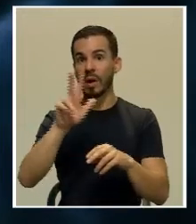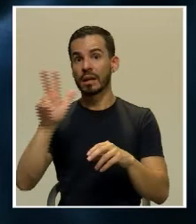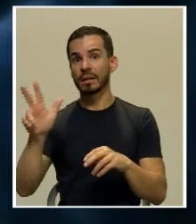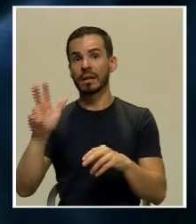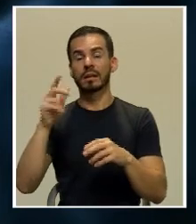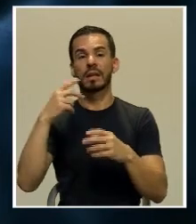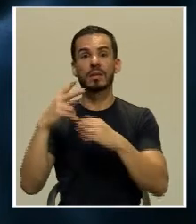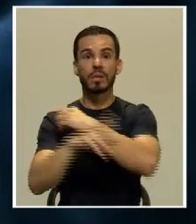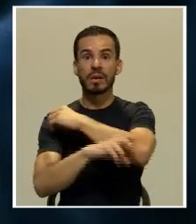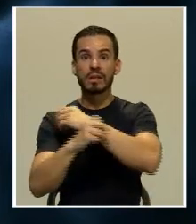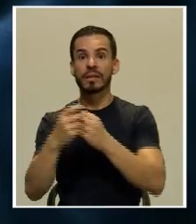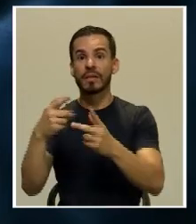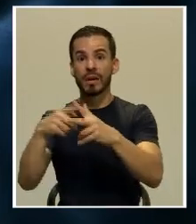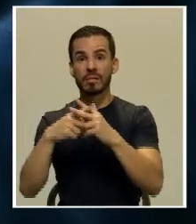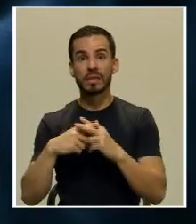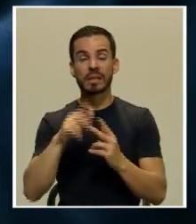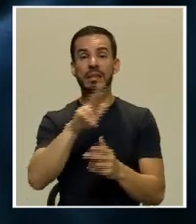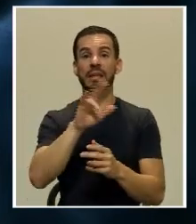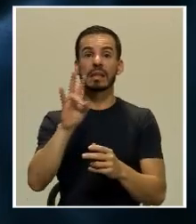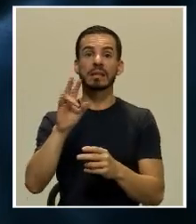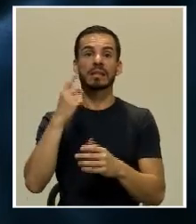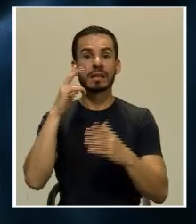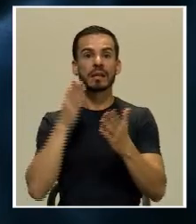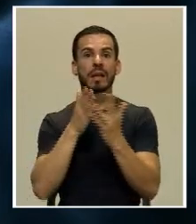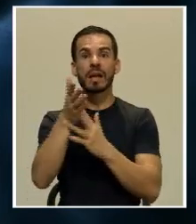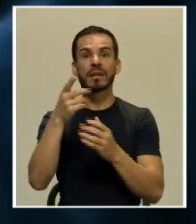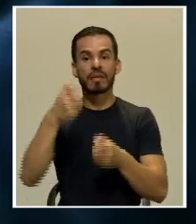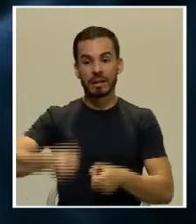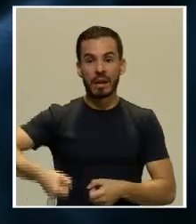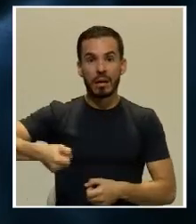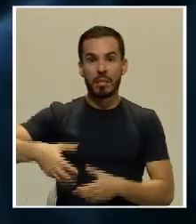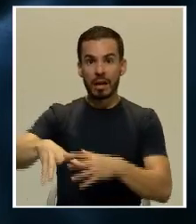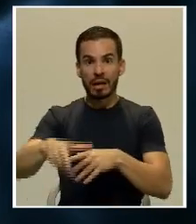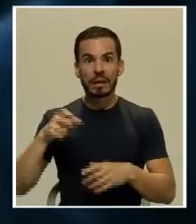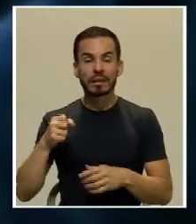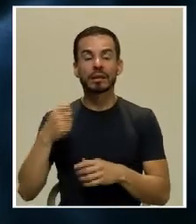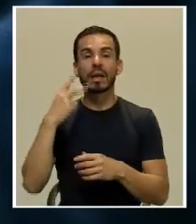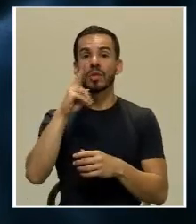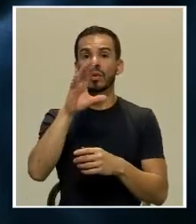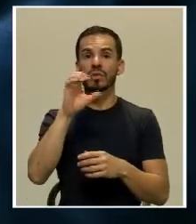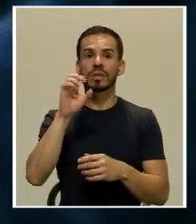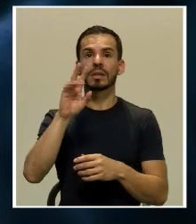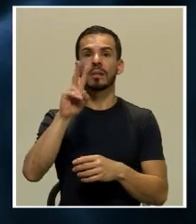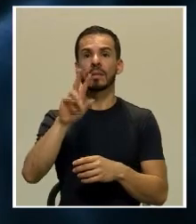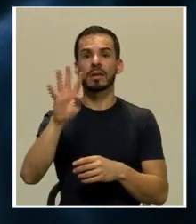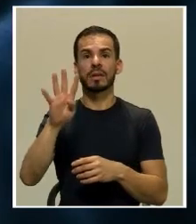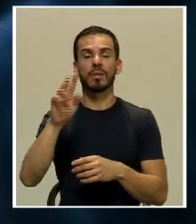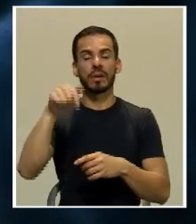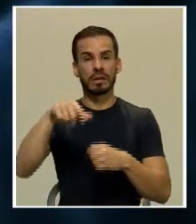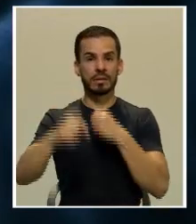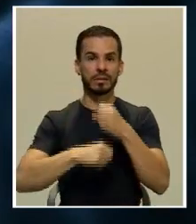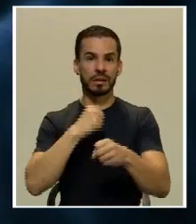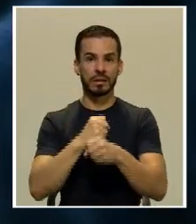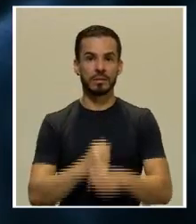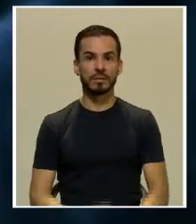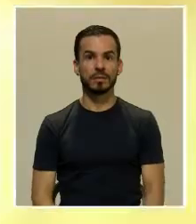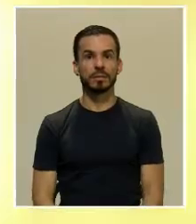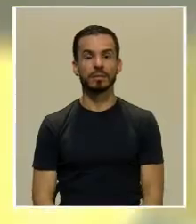por estafas de préstamos y 37 mediante el timo de la maleta, para un total de 224 en lo que va del